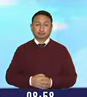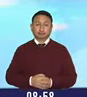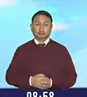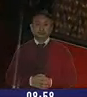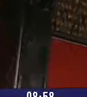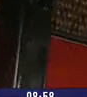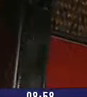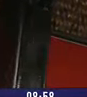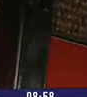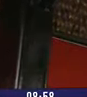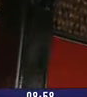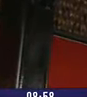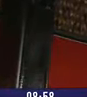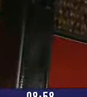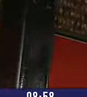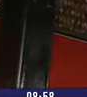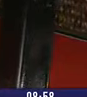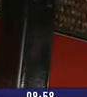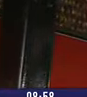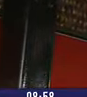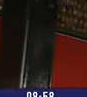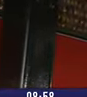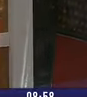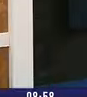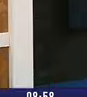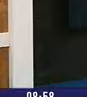metrodequito.gob.es. Informó Adriana Rojas.